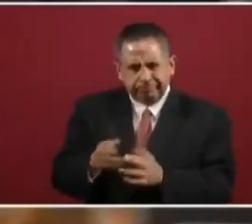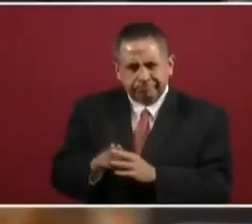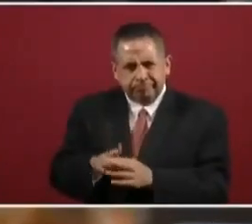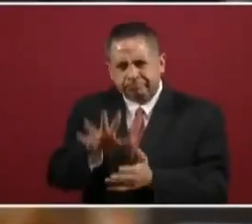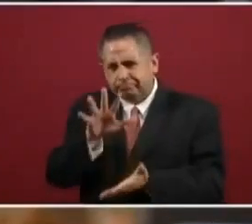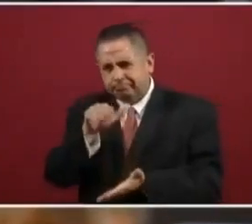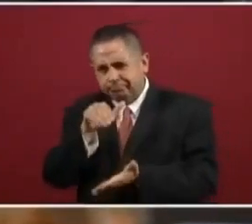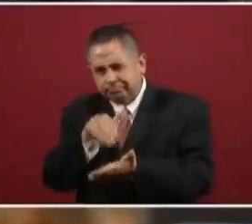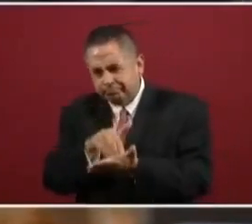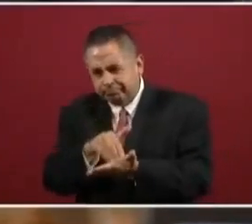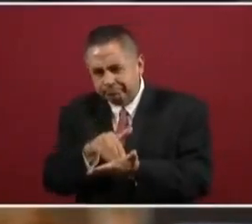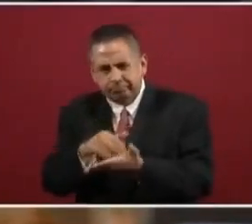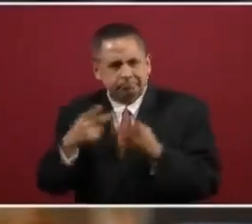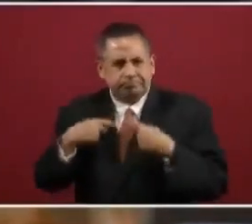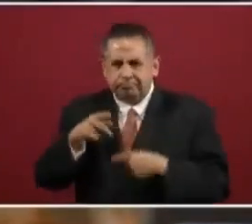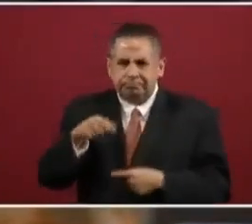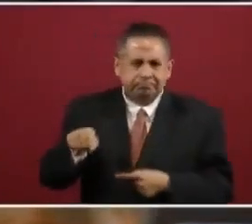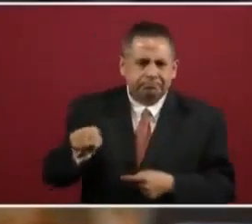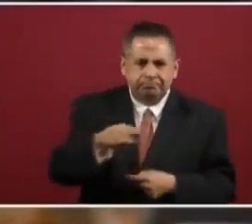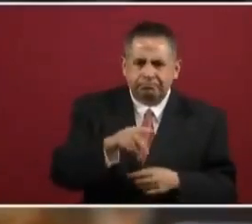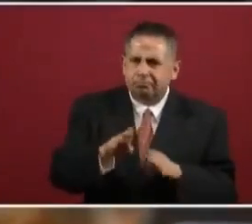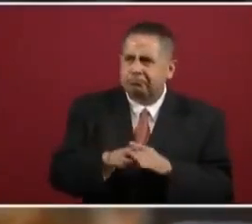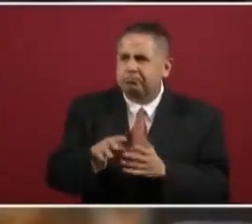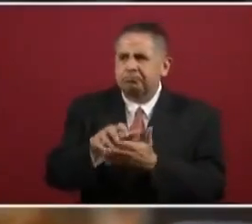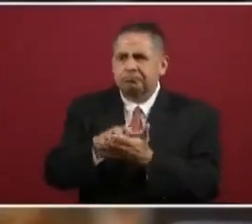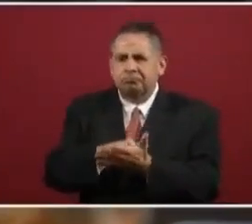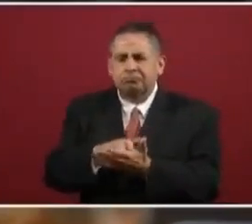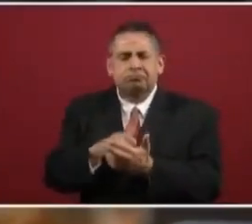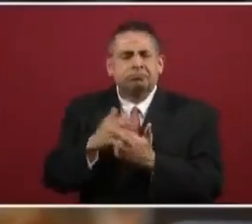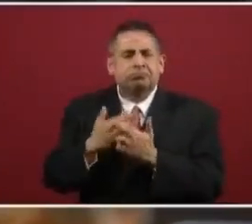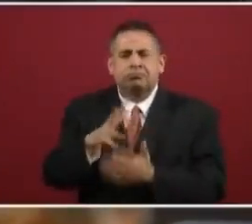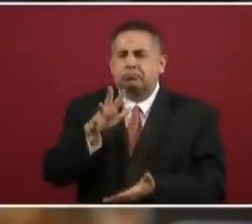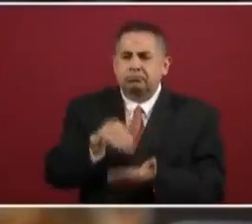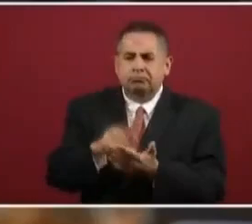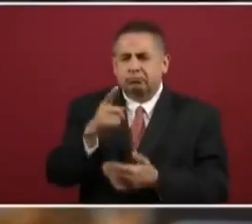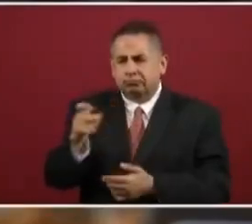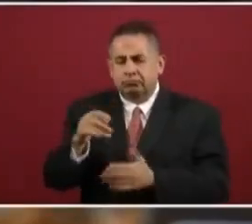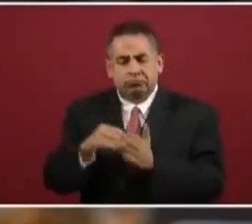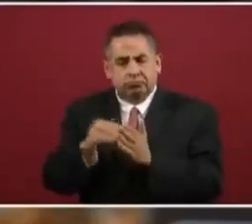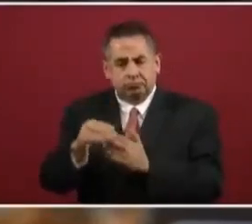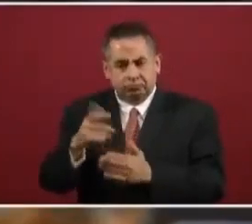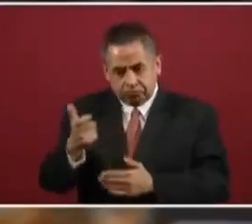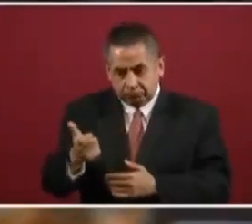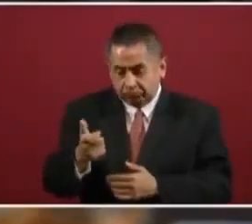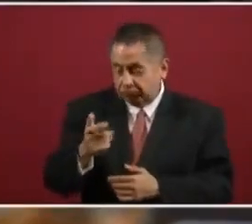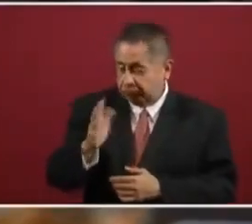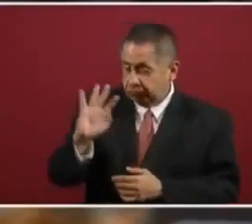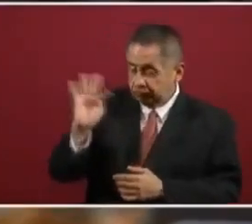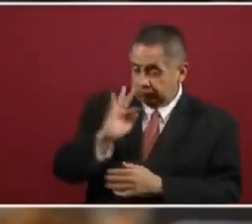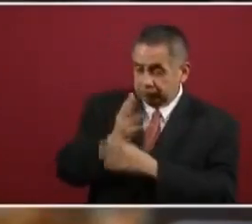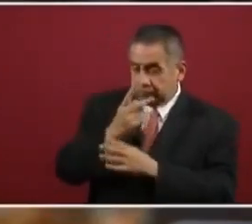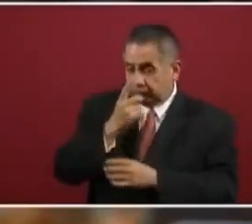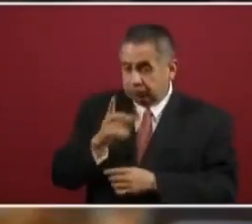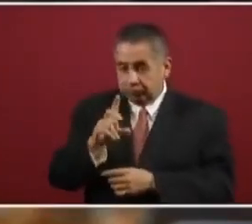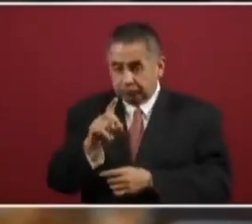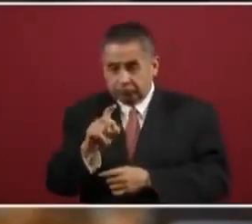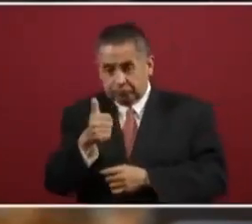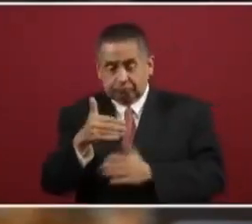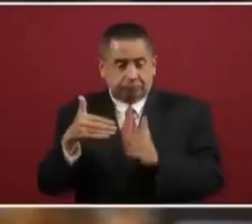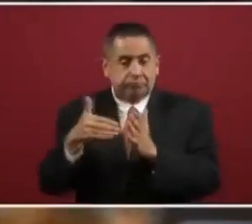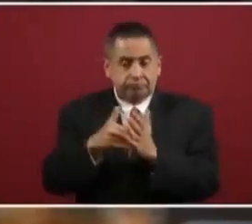esos 5000 elementos de casi 5100 millones de pesos si se toma en cuenta que son